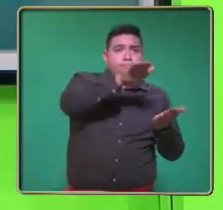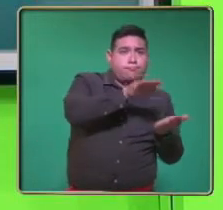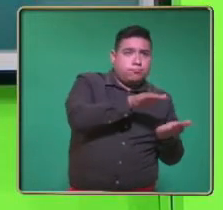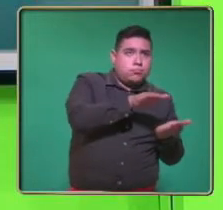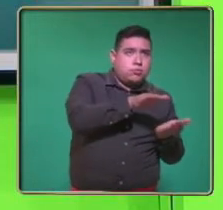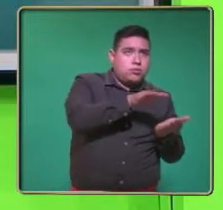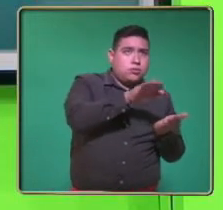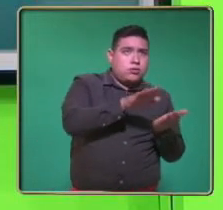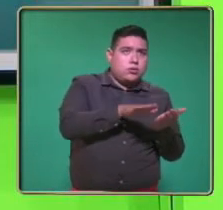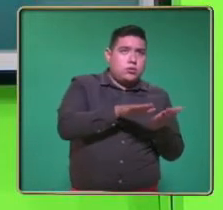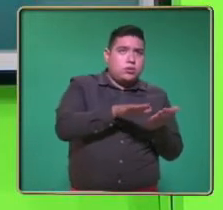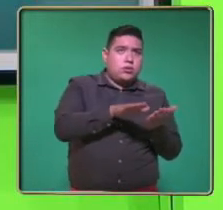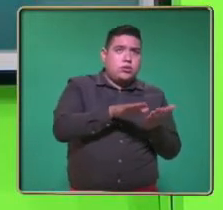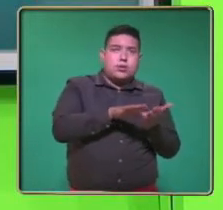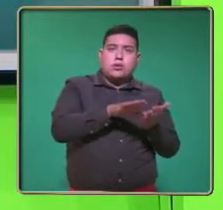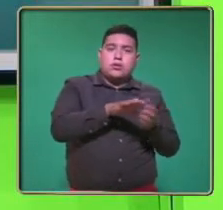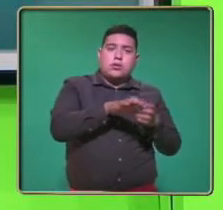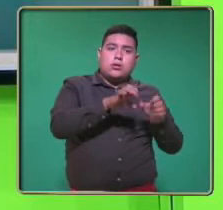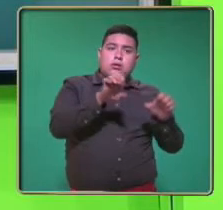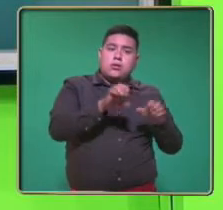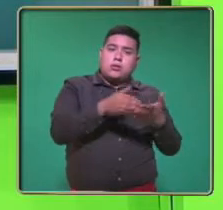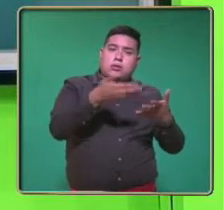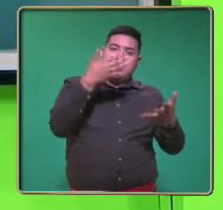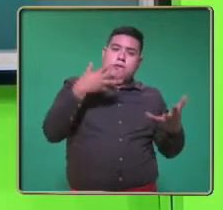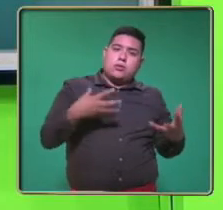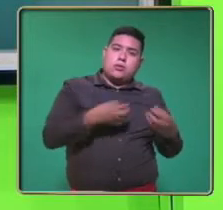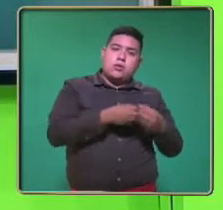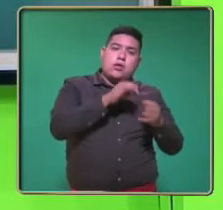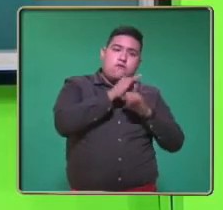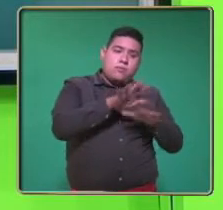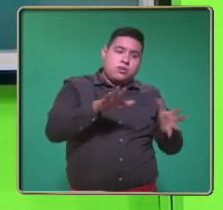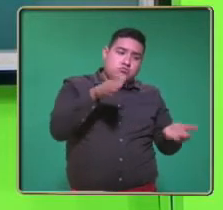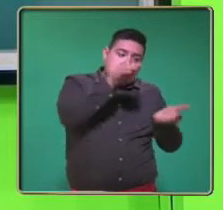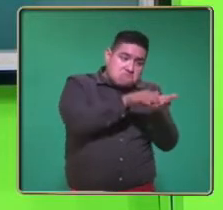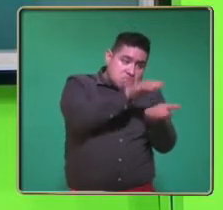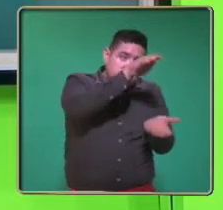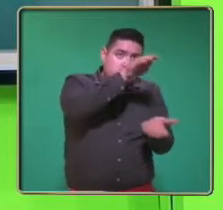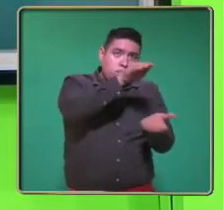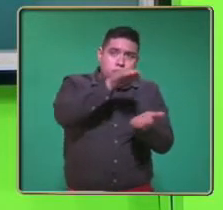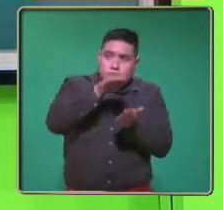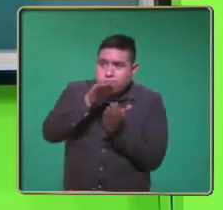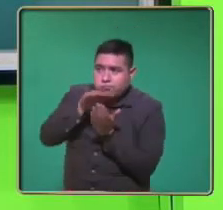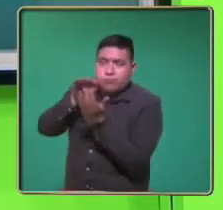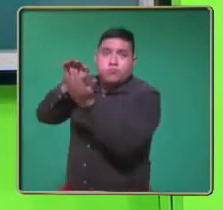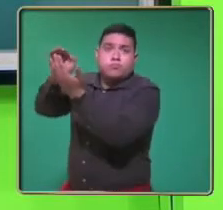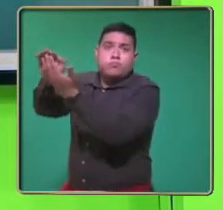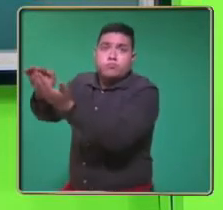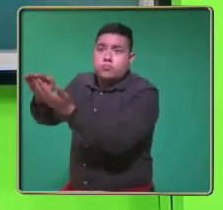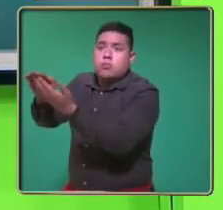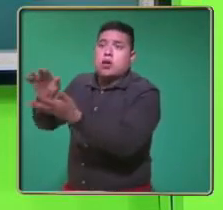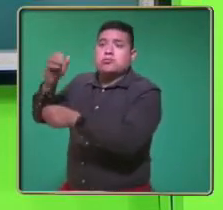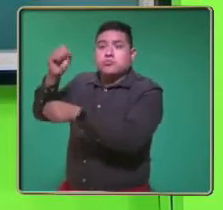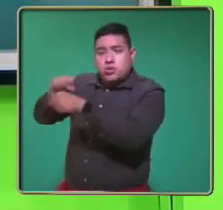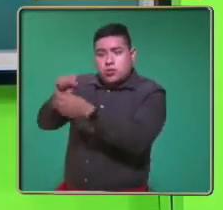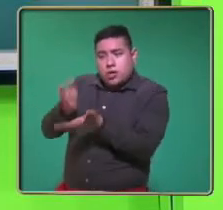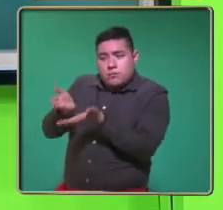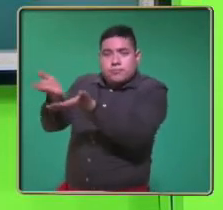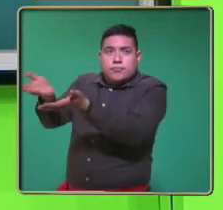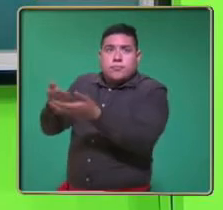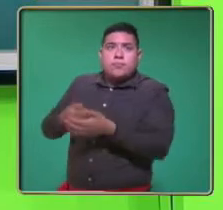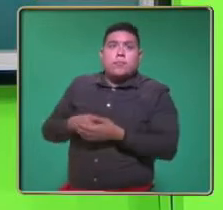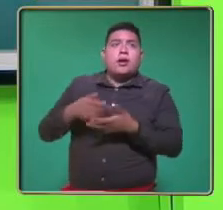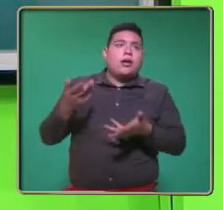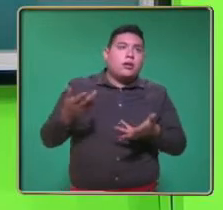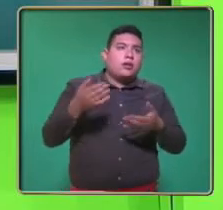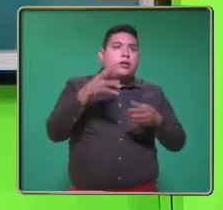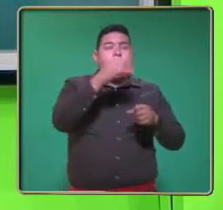el anterior equipo de apoyo y tener esta información, que su expediente pase al siguiente nivel para poder